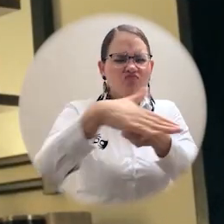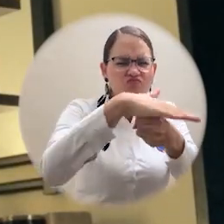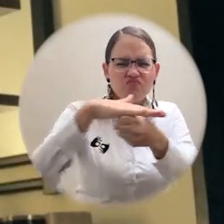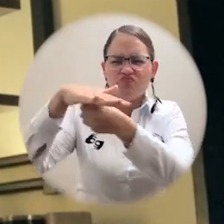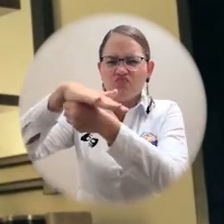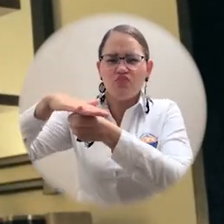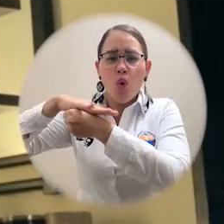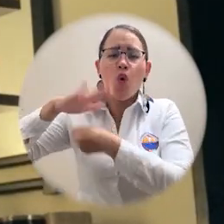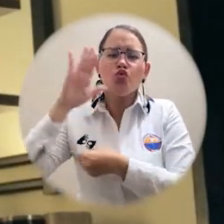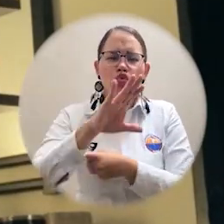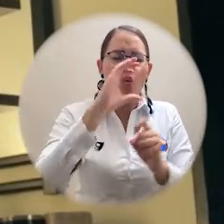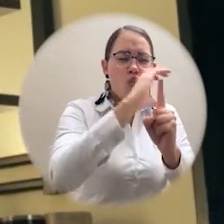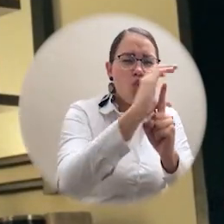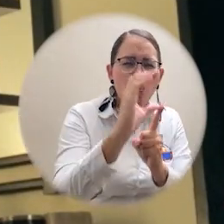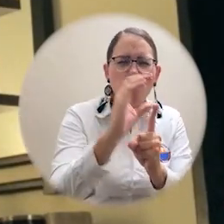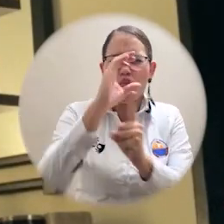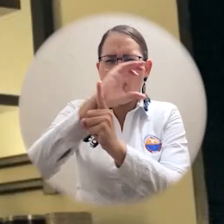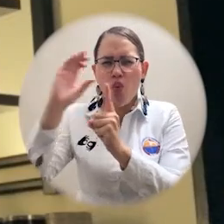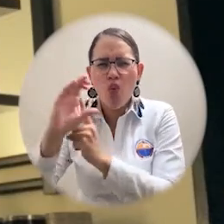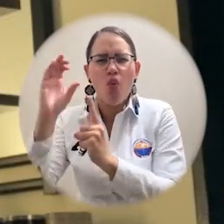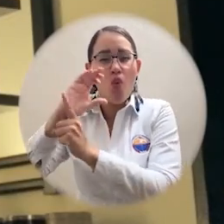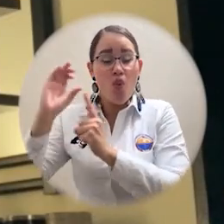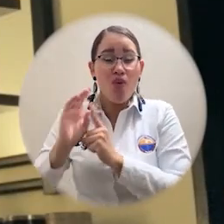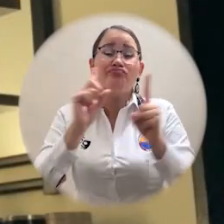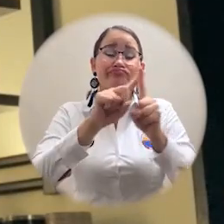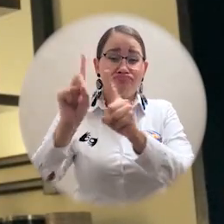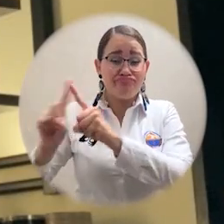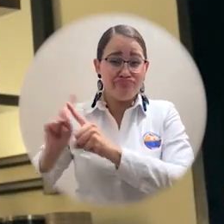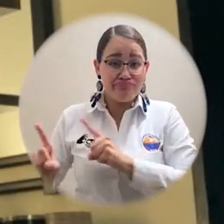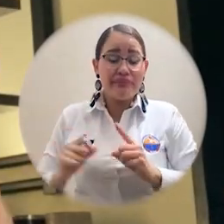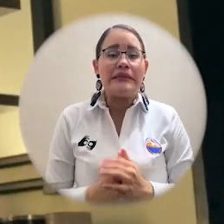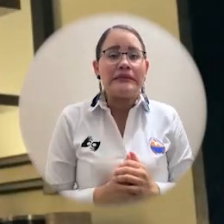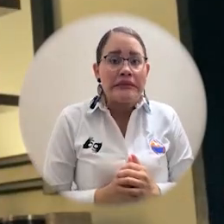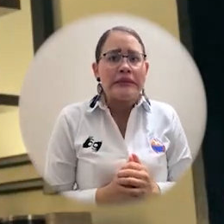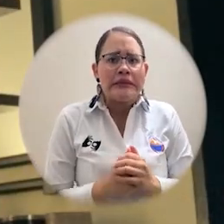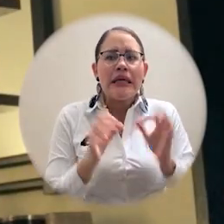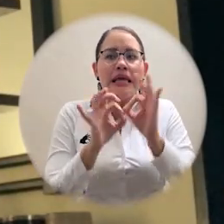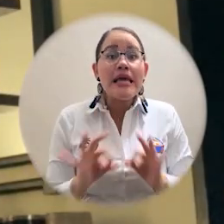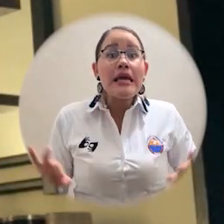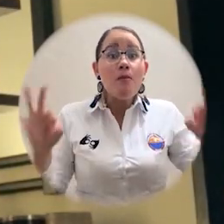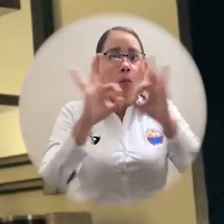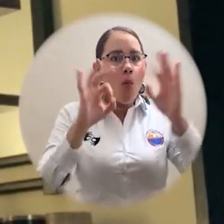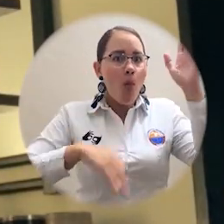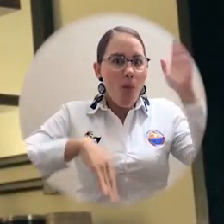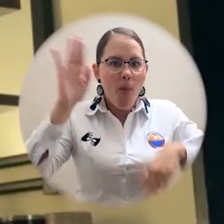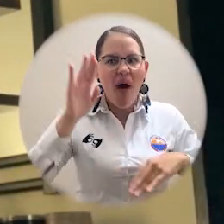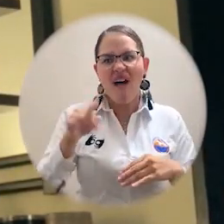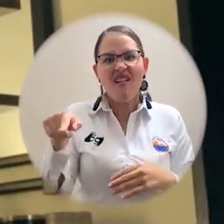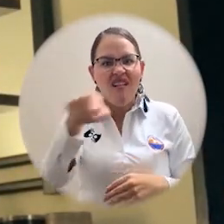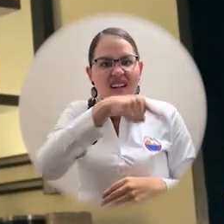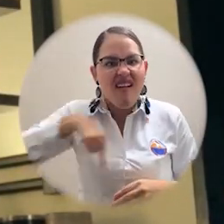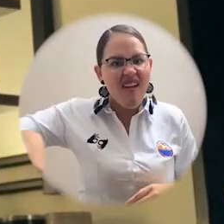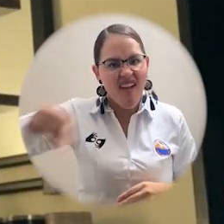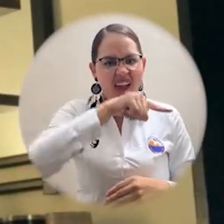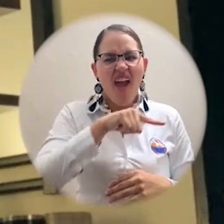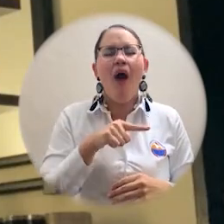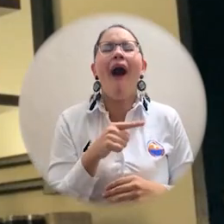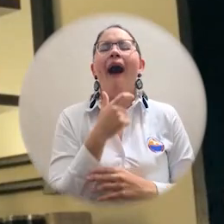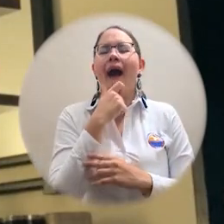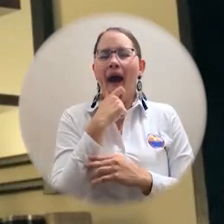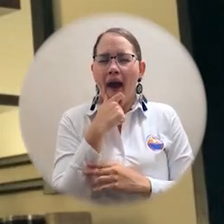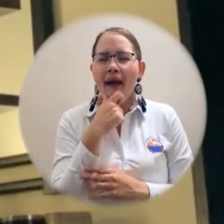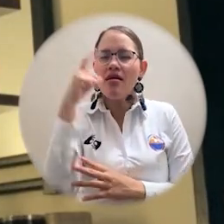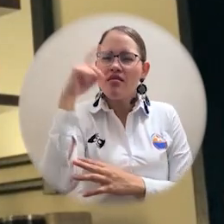en aquellas regiones ecoculturales donde más se requiere tener